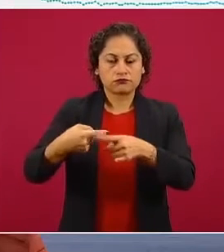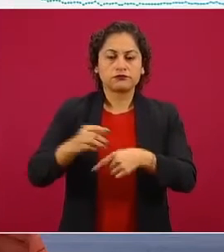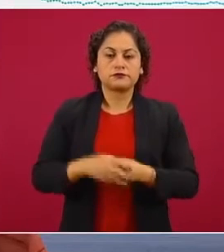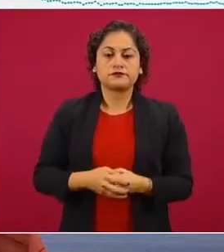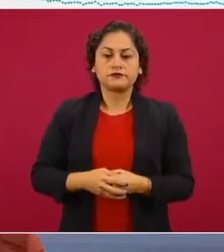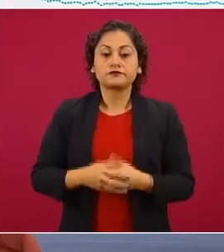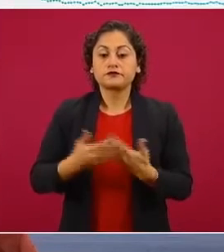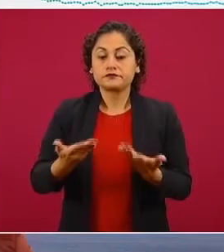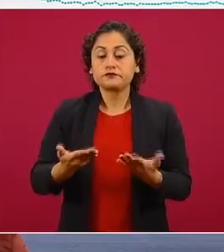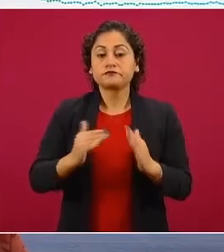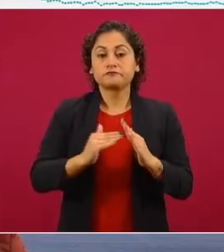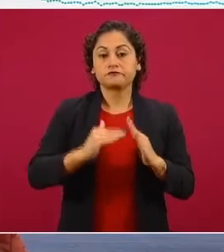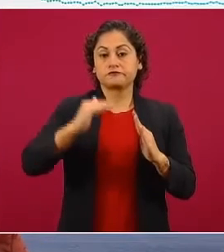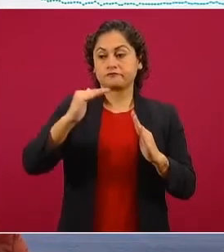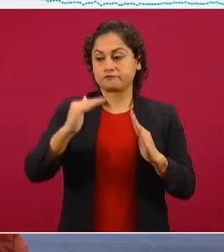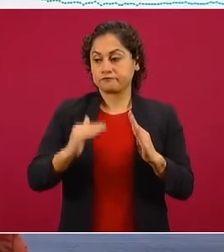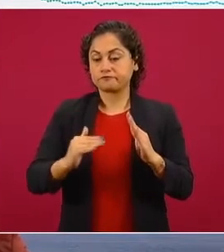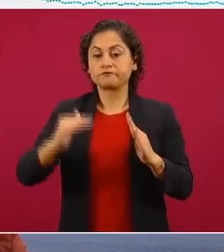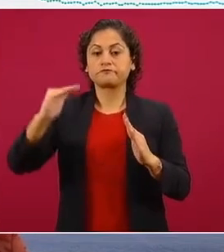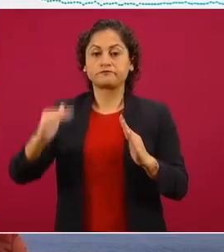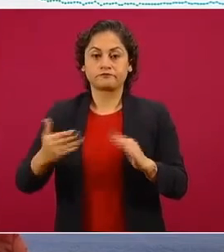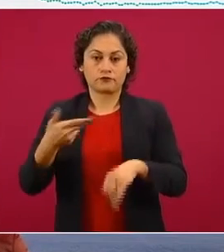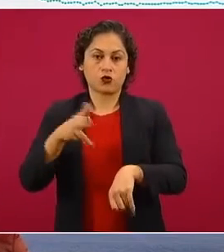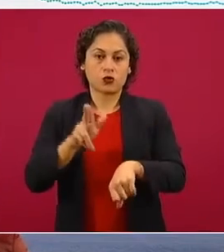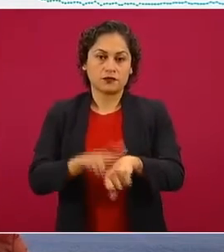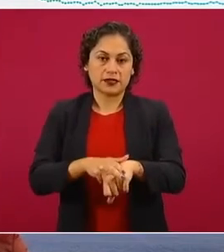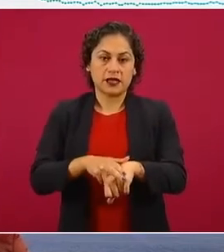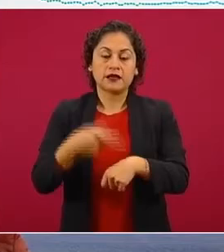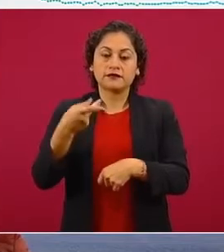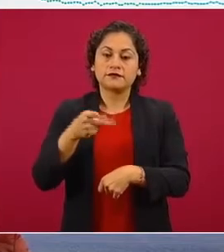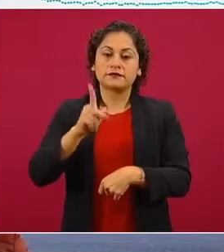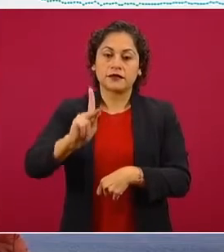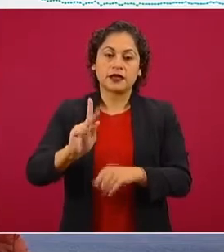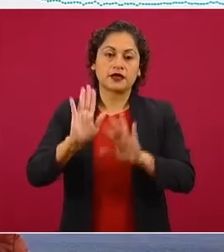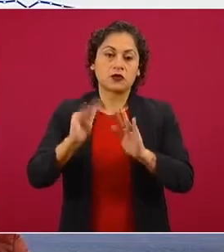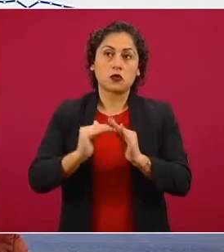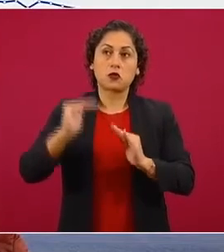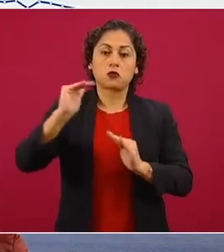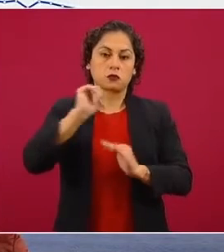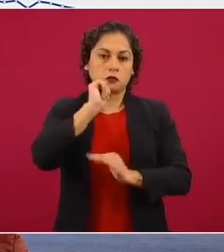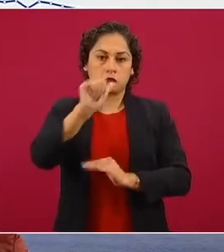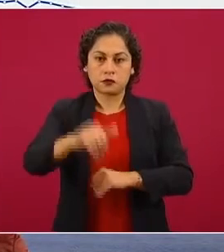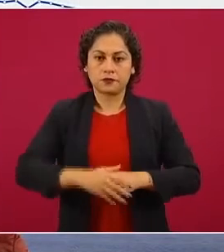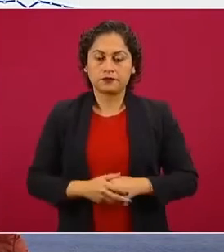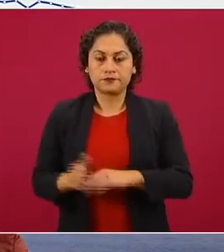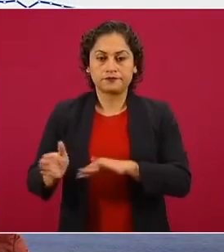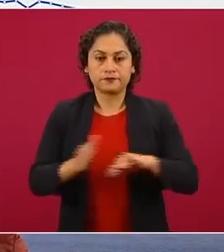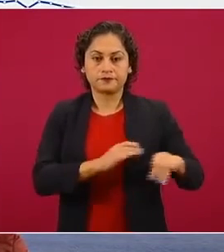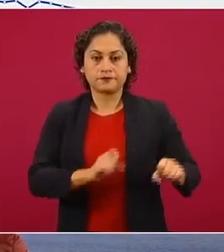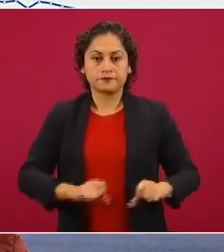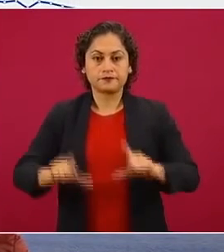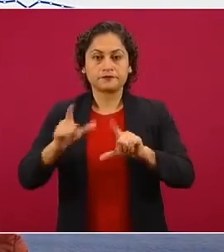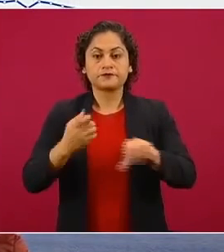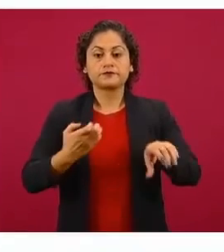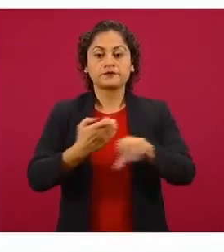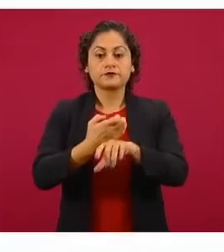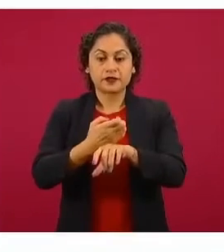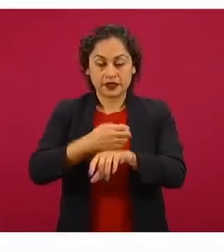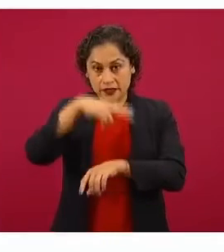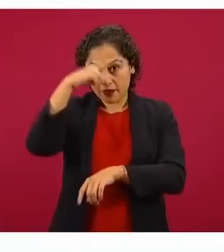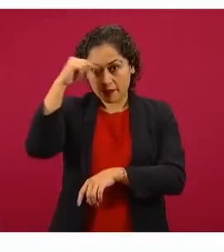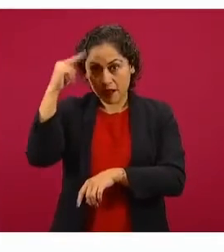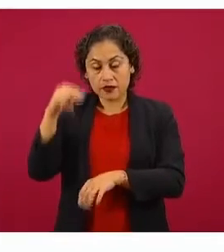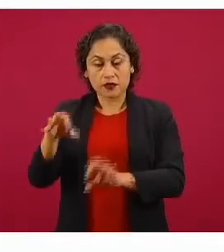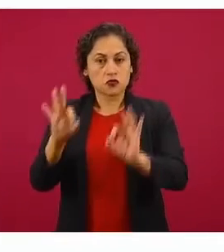y bajadas, en este momento estancada, pero por lo menos no está en incremento. La siguiente. Nayarit, muy bien, una